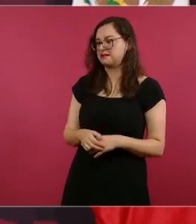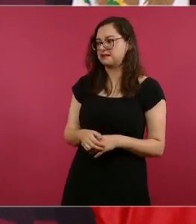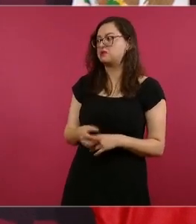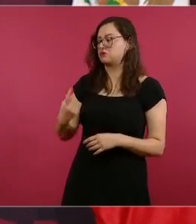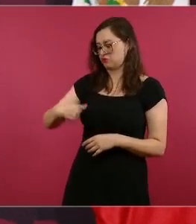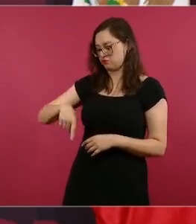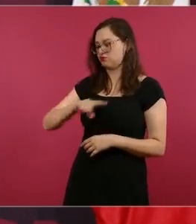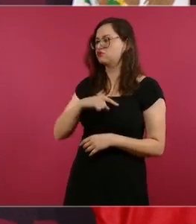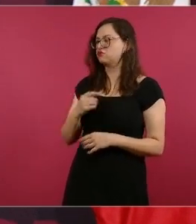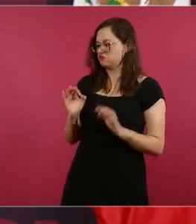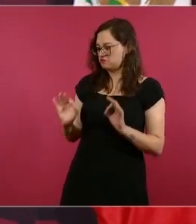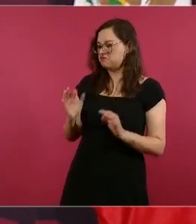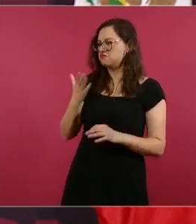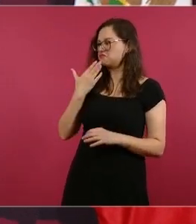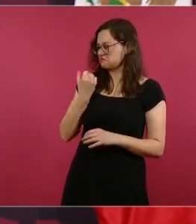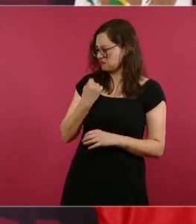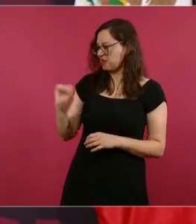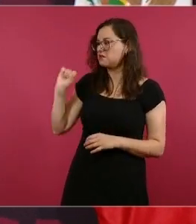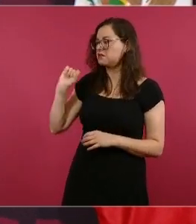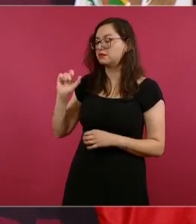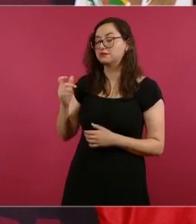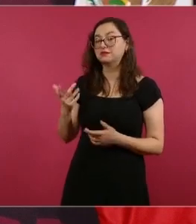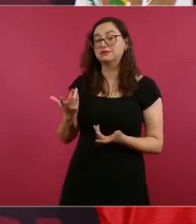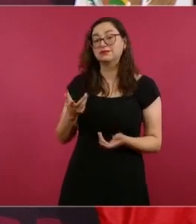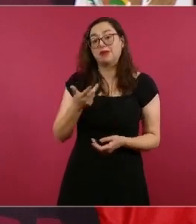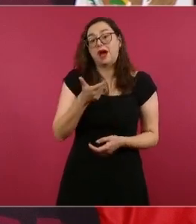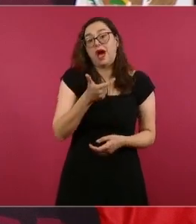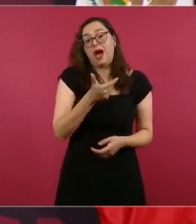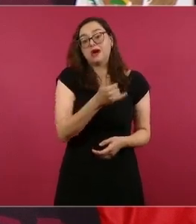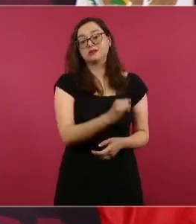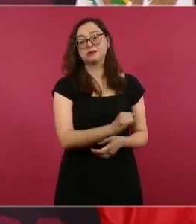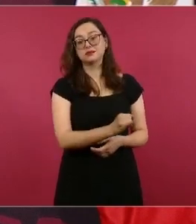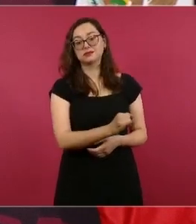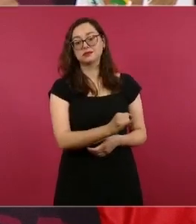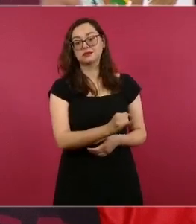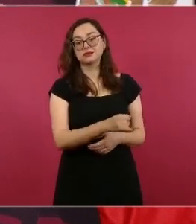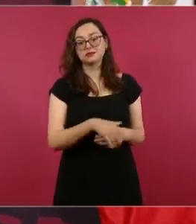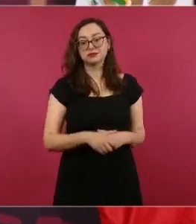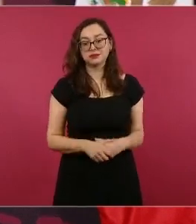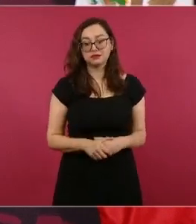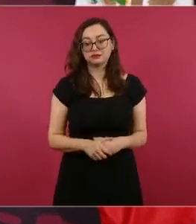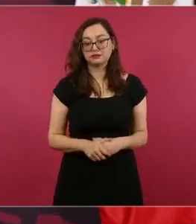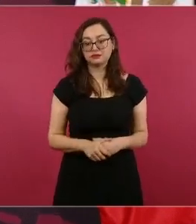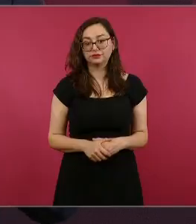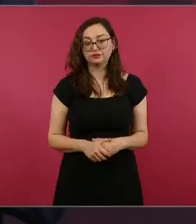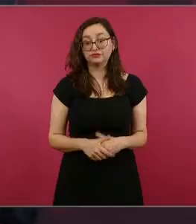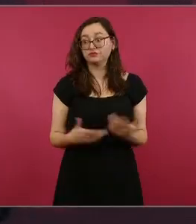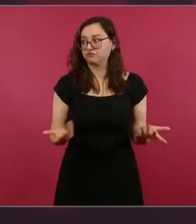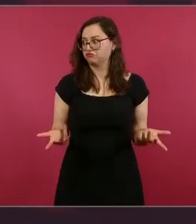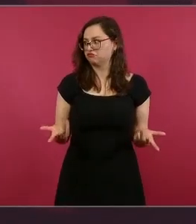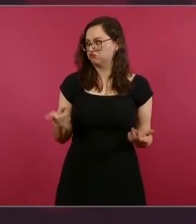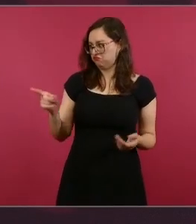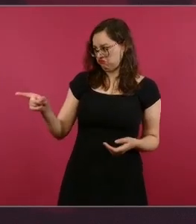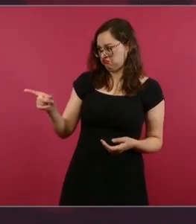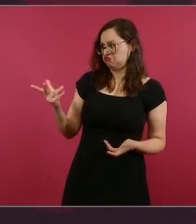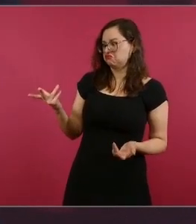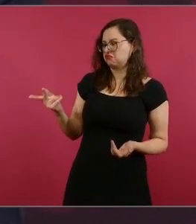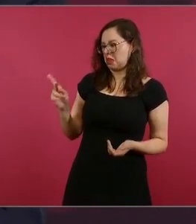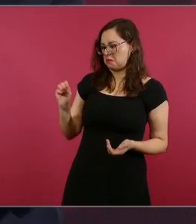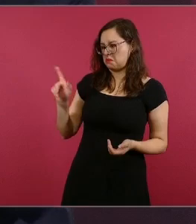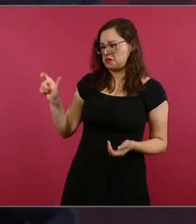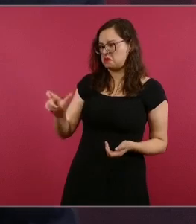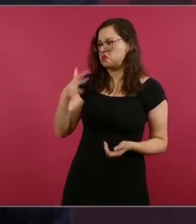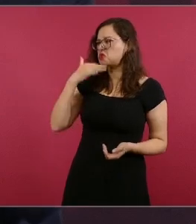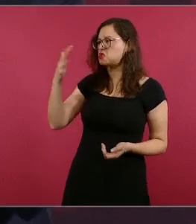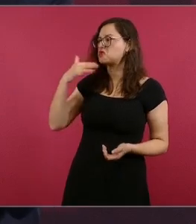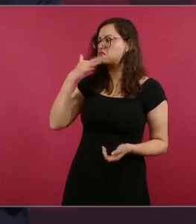nosotros sí sabemos. Además, los de Pemex son corruptos, nosotros somos honestos.